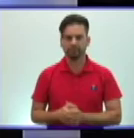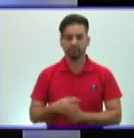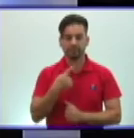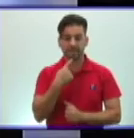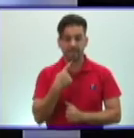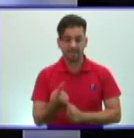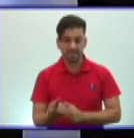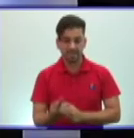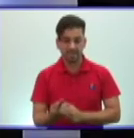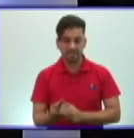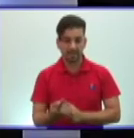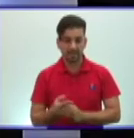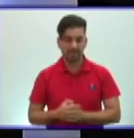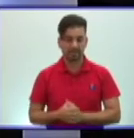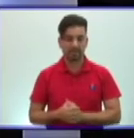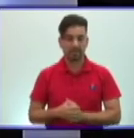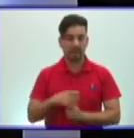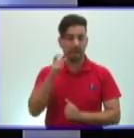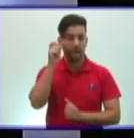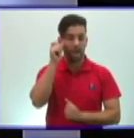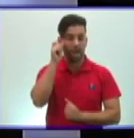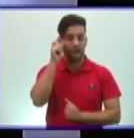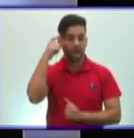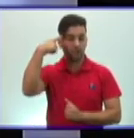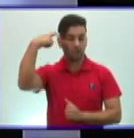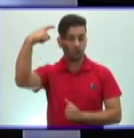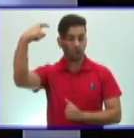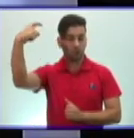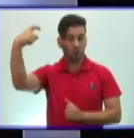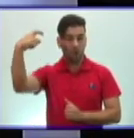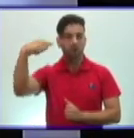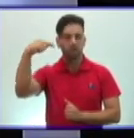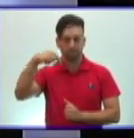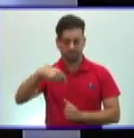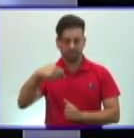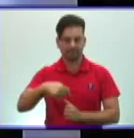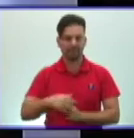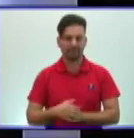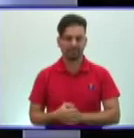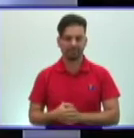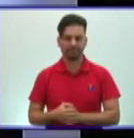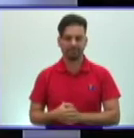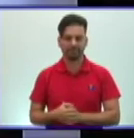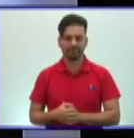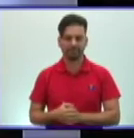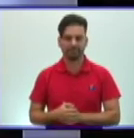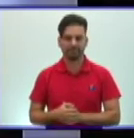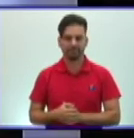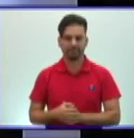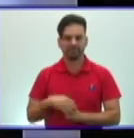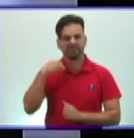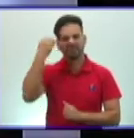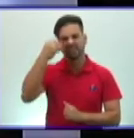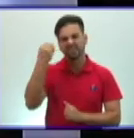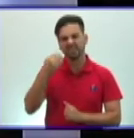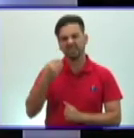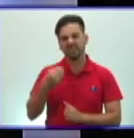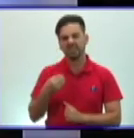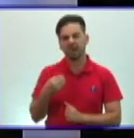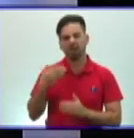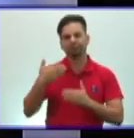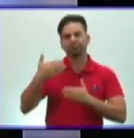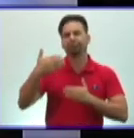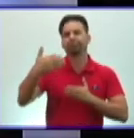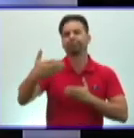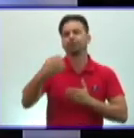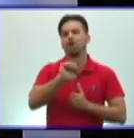existe, la capacidad de soñar, el sentido del ideal y de la aspiración a ese ideal. Ahí